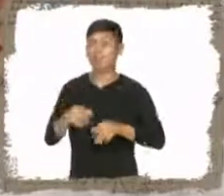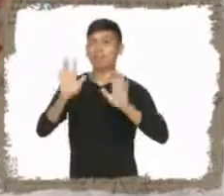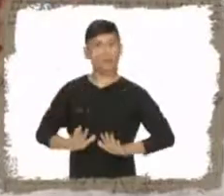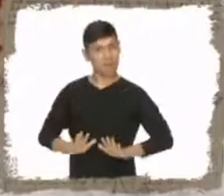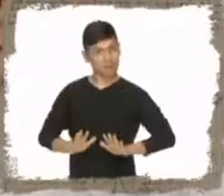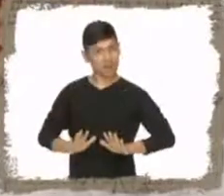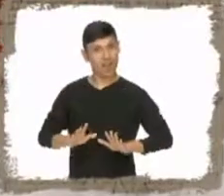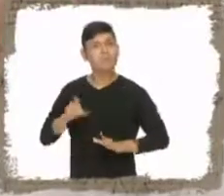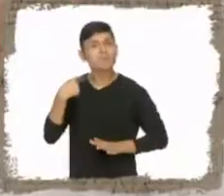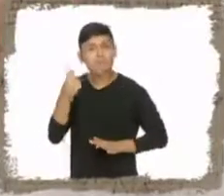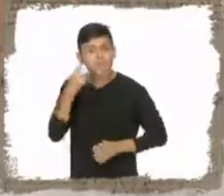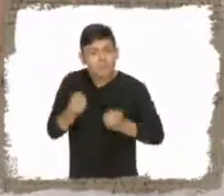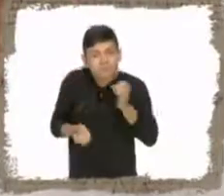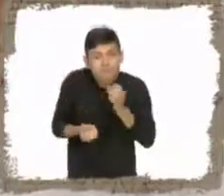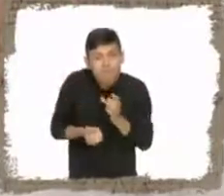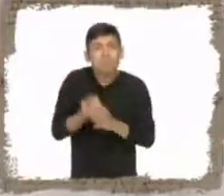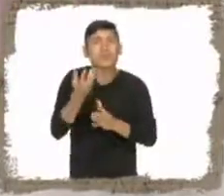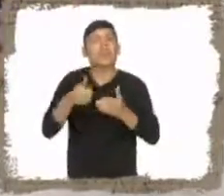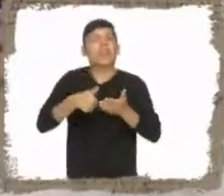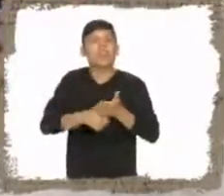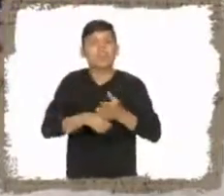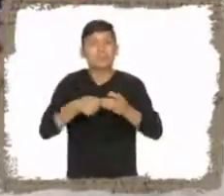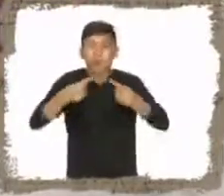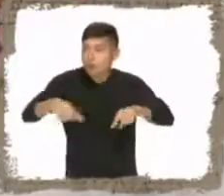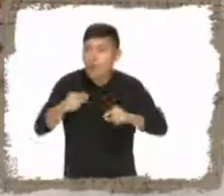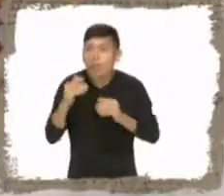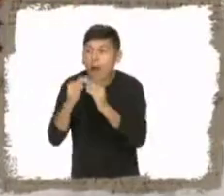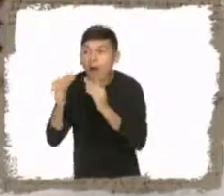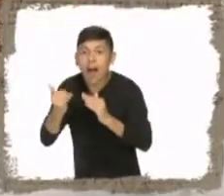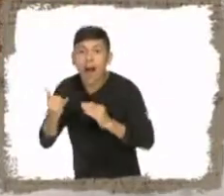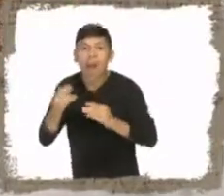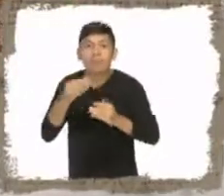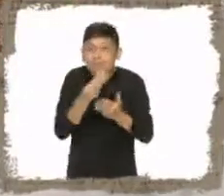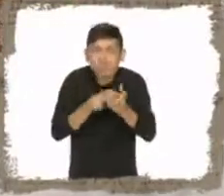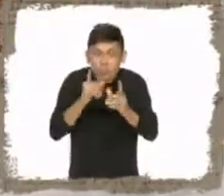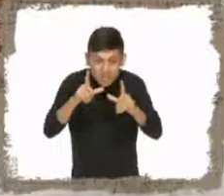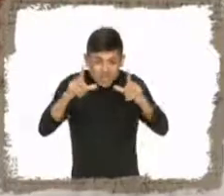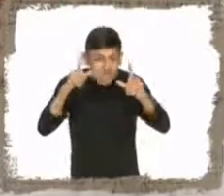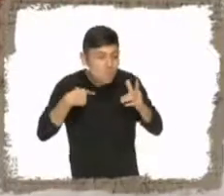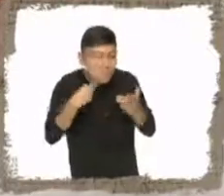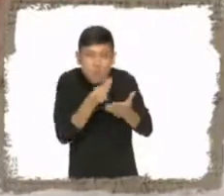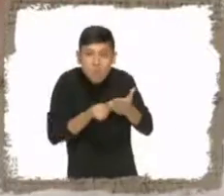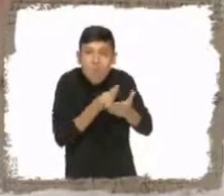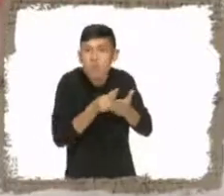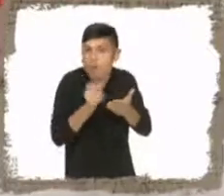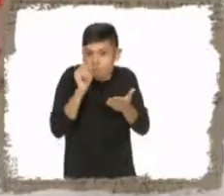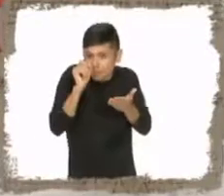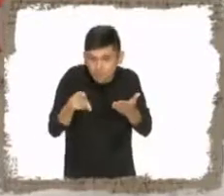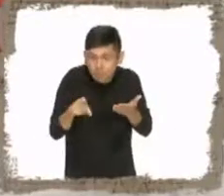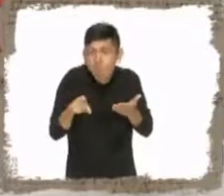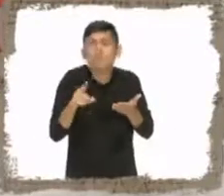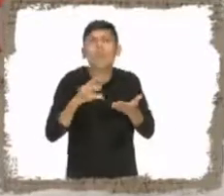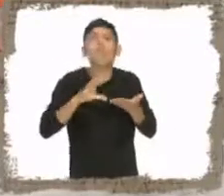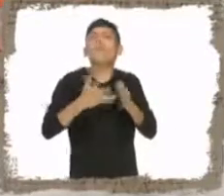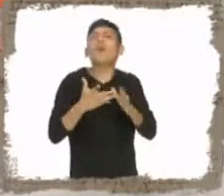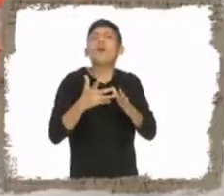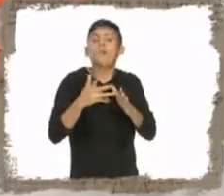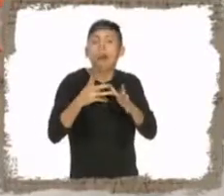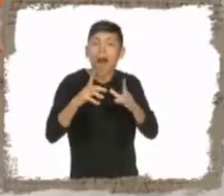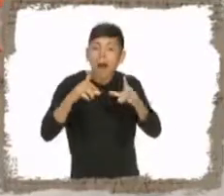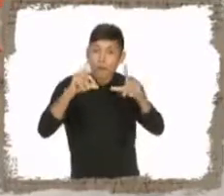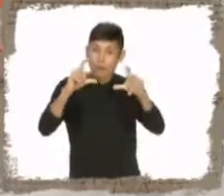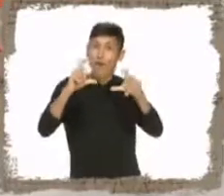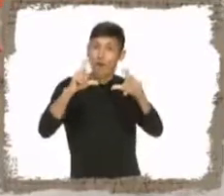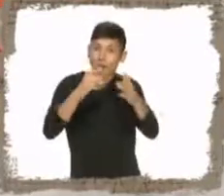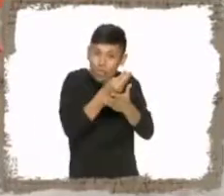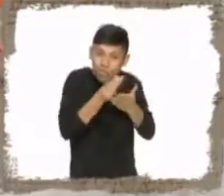manos a la obra. Armaremos un DNI con el material que elijas. Dibujate a vos mismo o a vos misma como si fuera